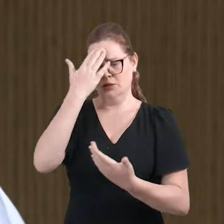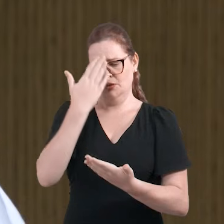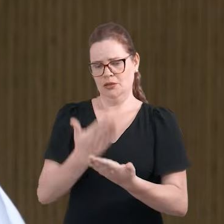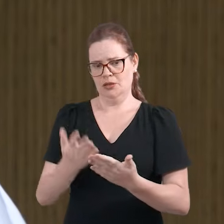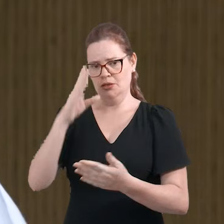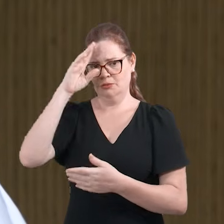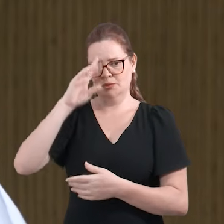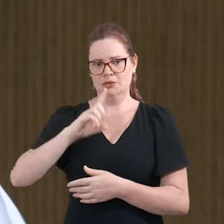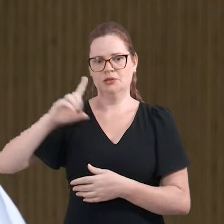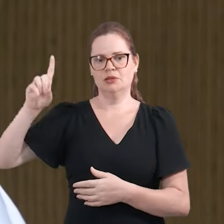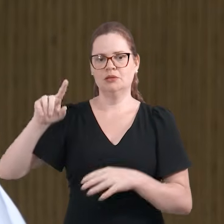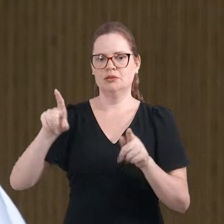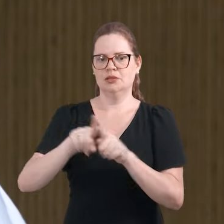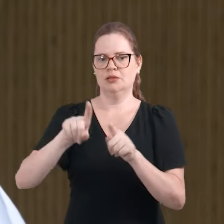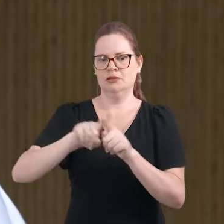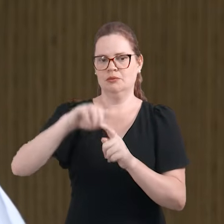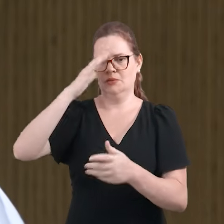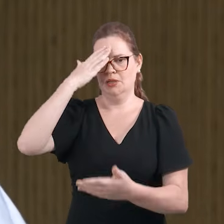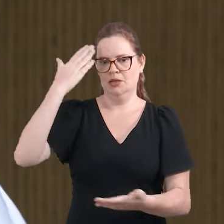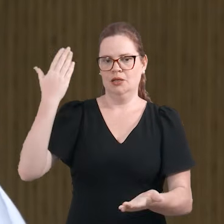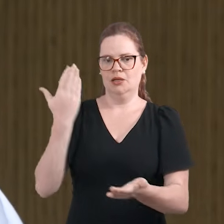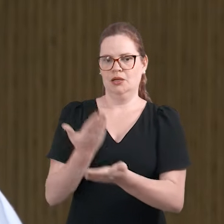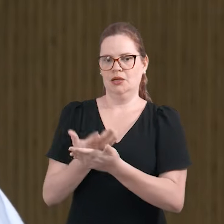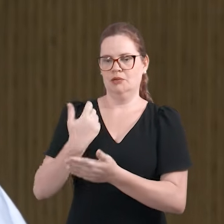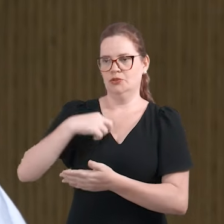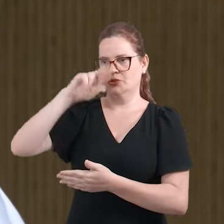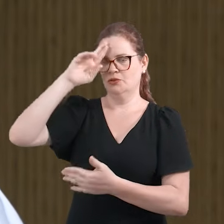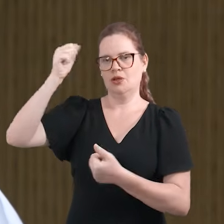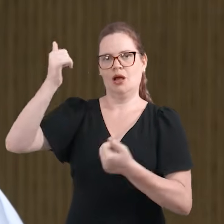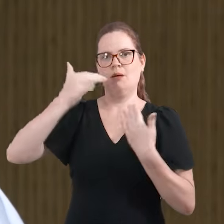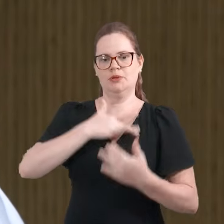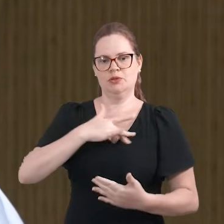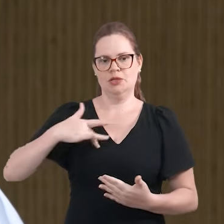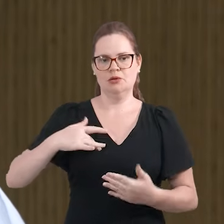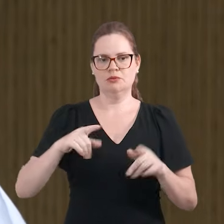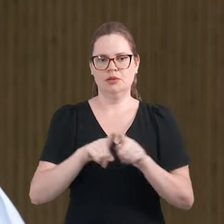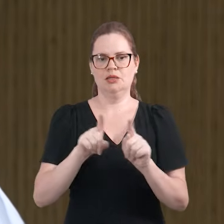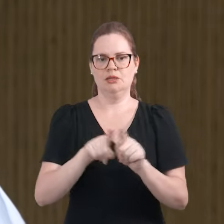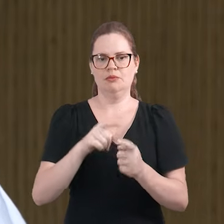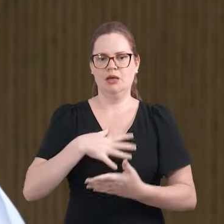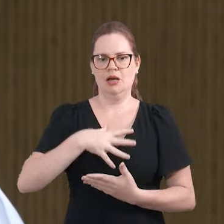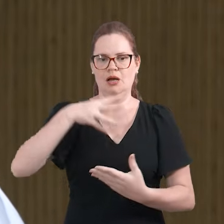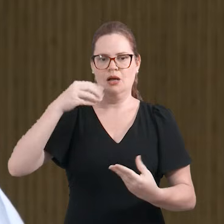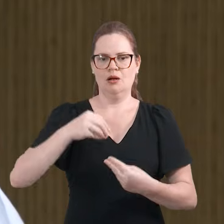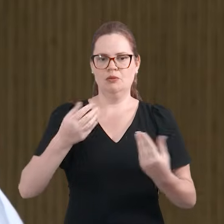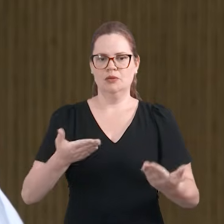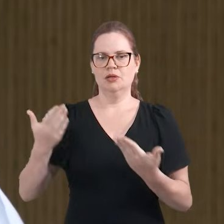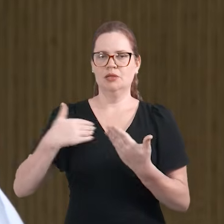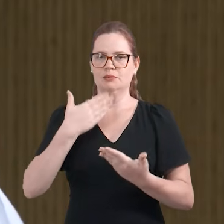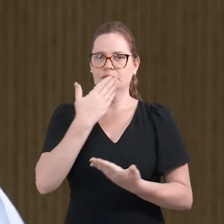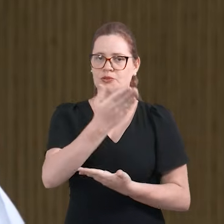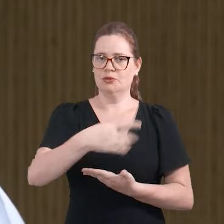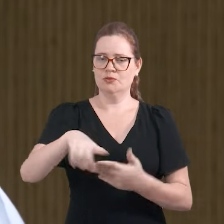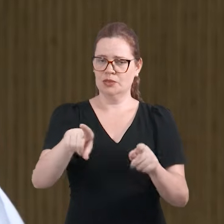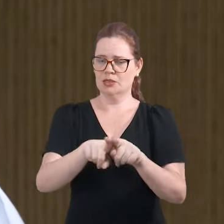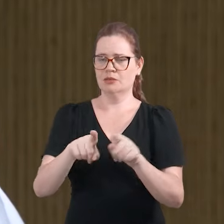en Dios y que creemos que no solamente Él sana el cuerpo, sino que también el alma. Le invitamos también a todos a que puedan